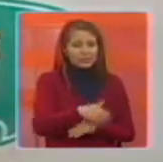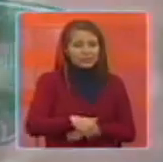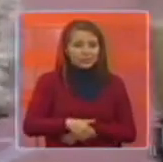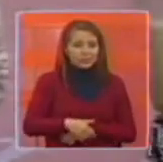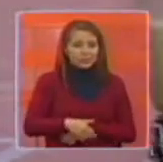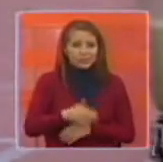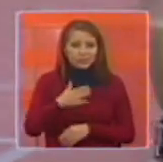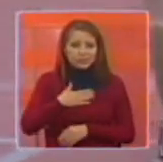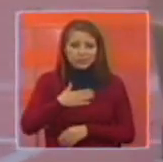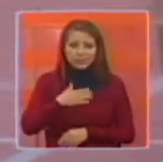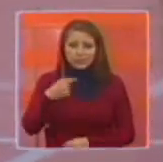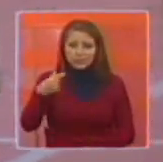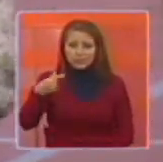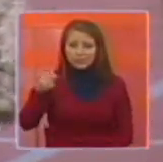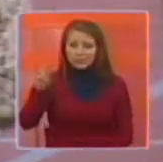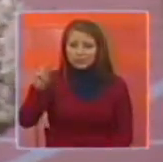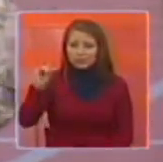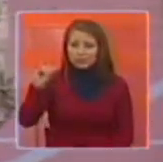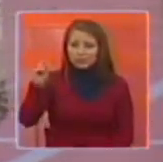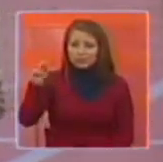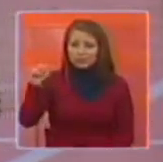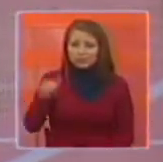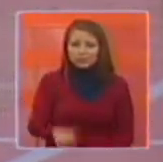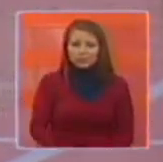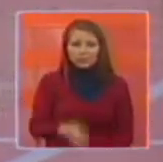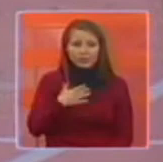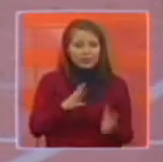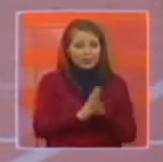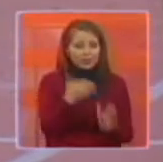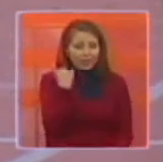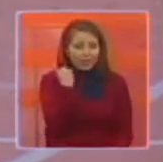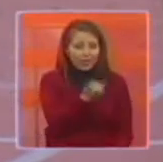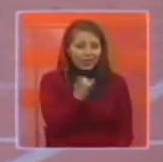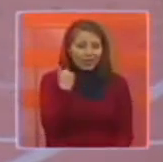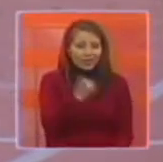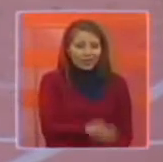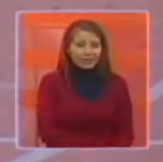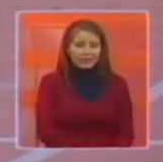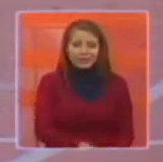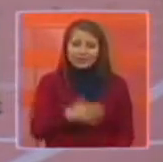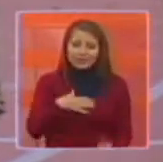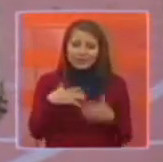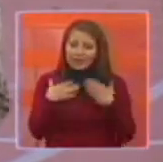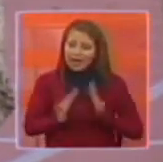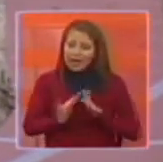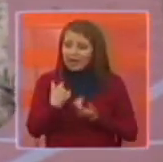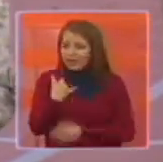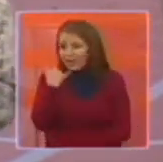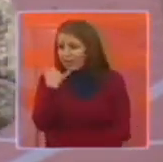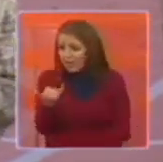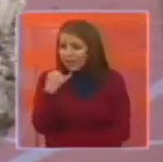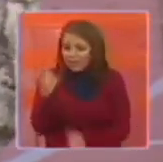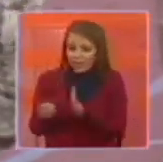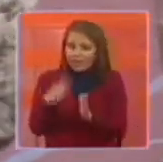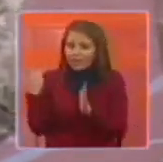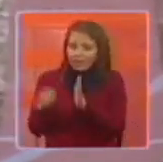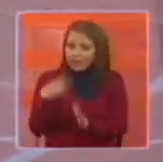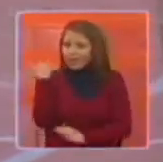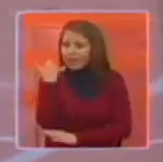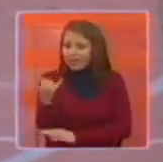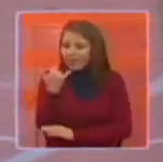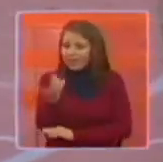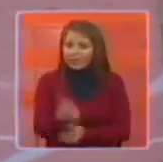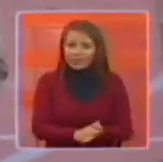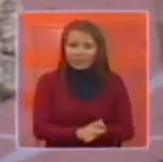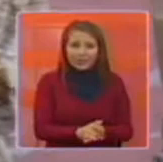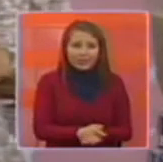Hola, Gardenia. Hola, Gardenia. Cansada de que tanto que llamo, ¿no? ¿Ah? Cansada de tanto que llamo ya. No, para nada,